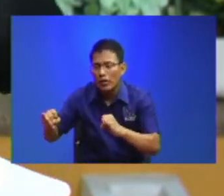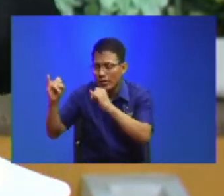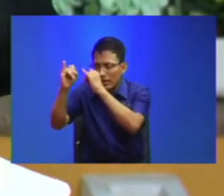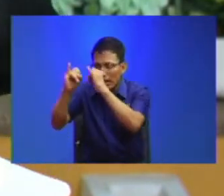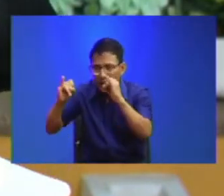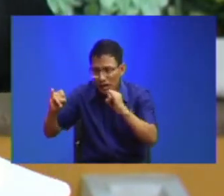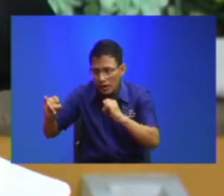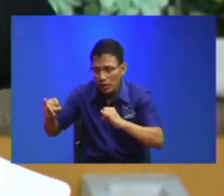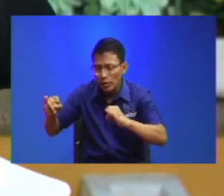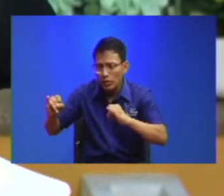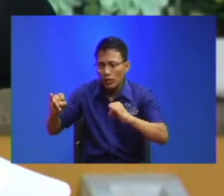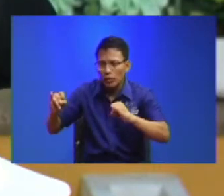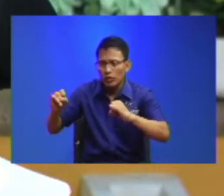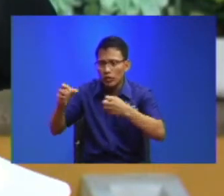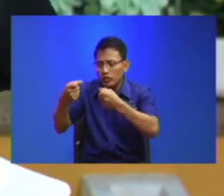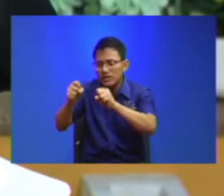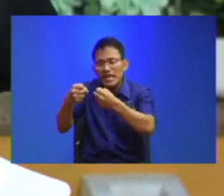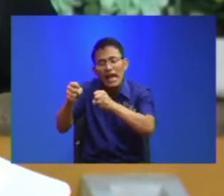echado ellos encima,